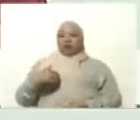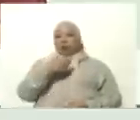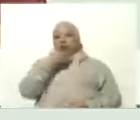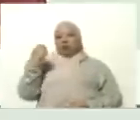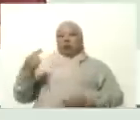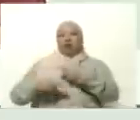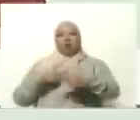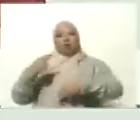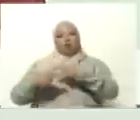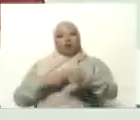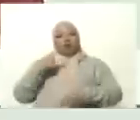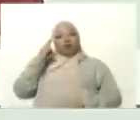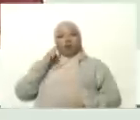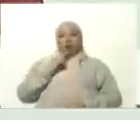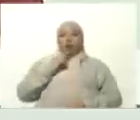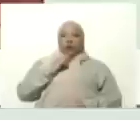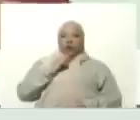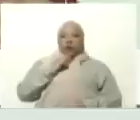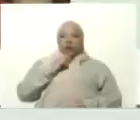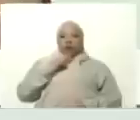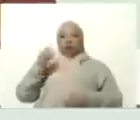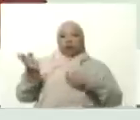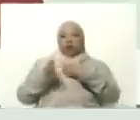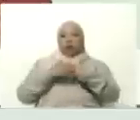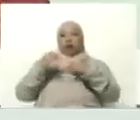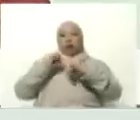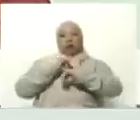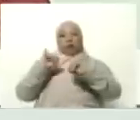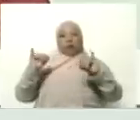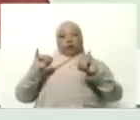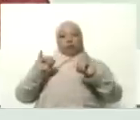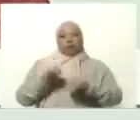Es la revolución, el actual gobierno, porque nos tienen bloqueados.